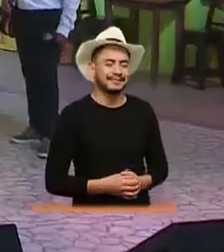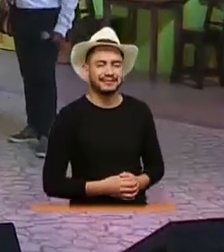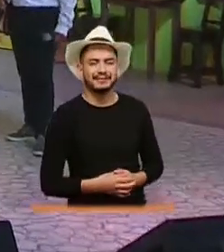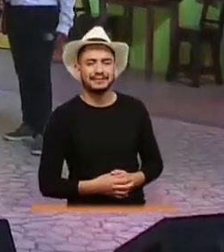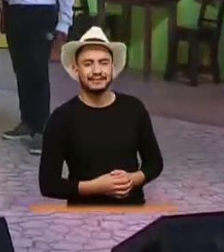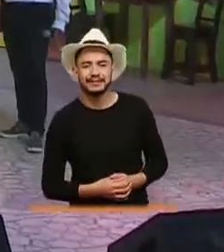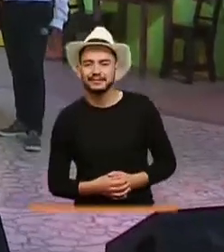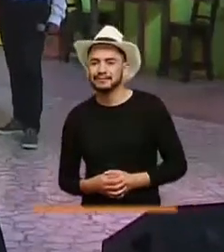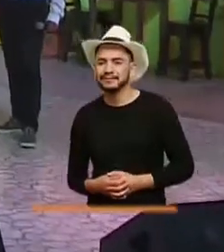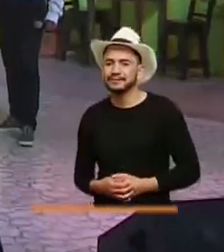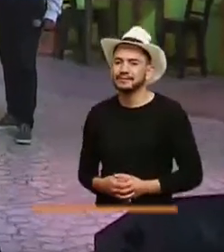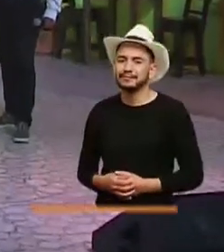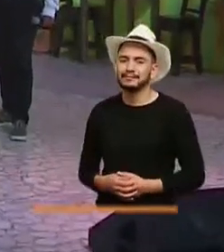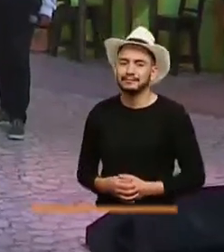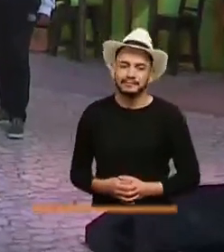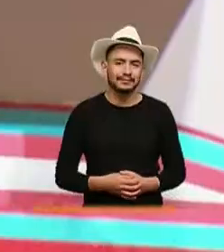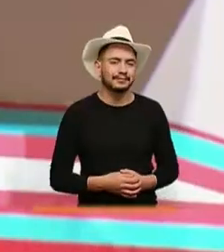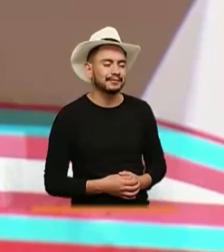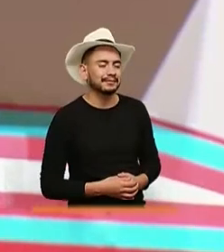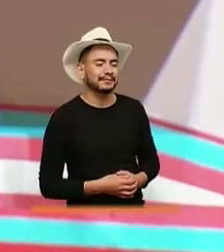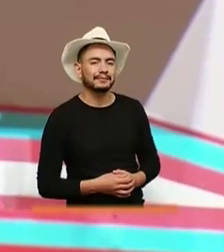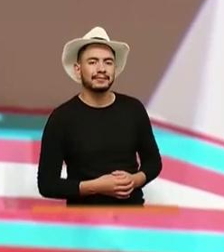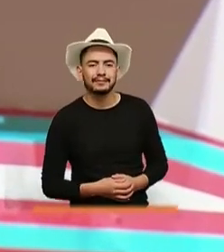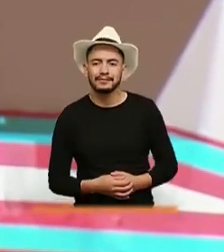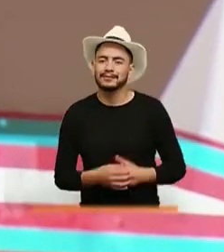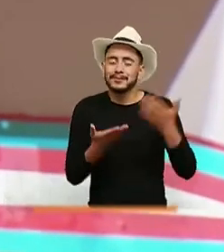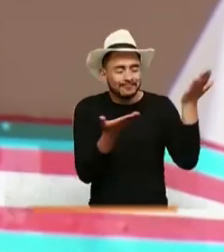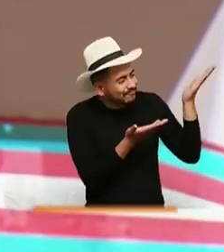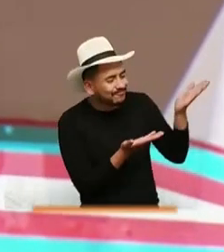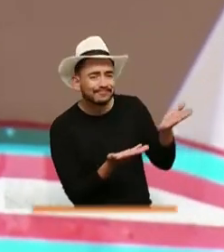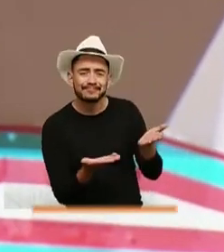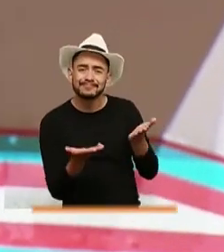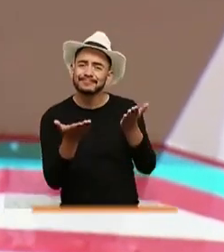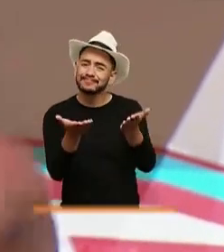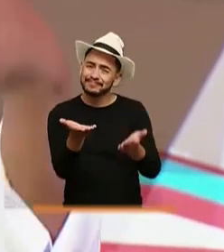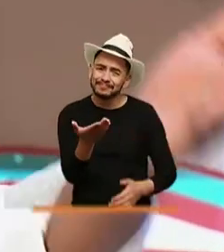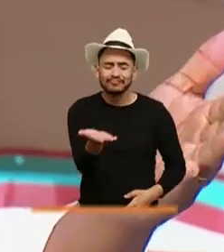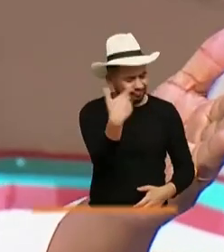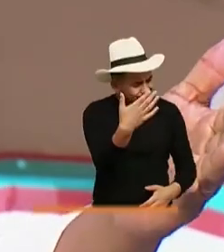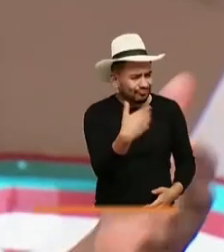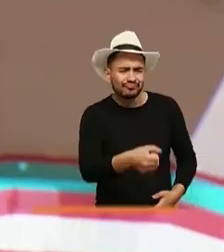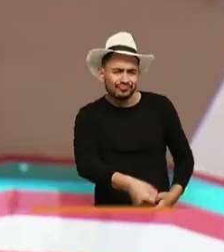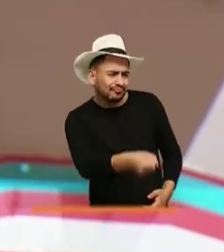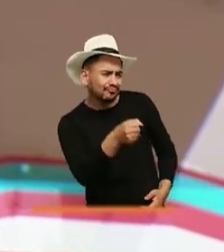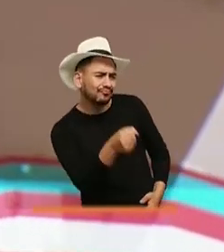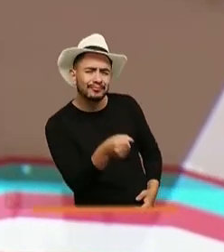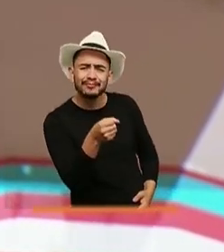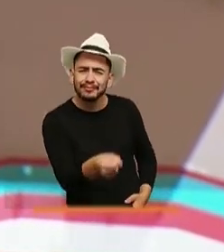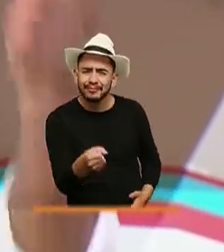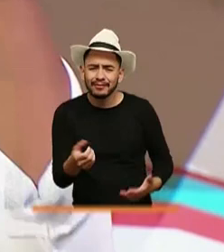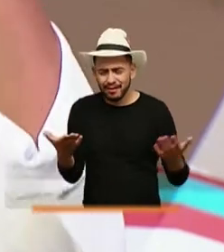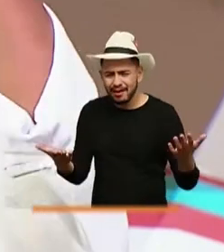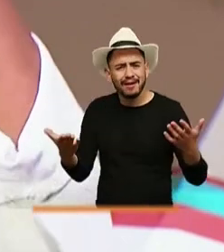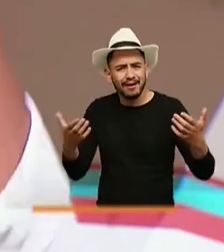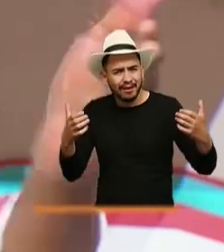No vamos a pelear, Aldo, venga, démonos la mano y brindemos buen